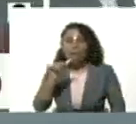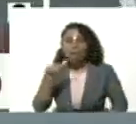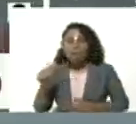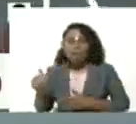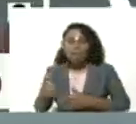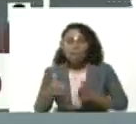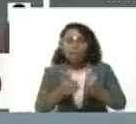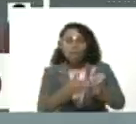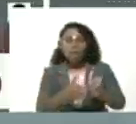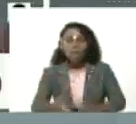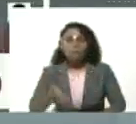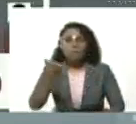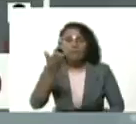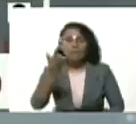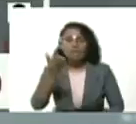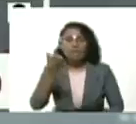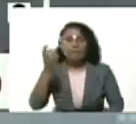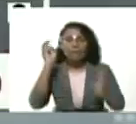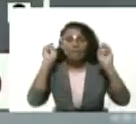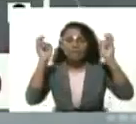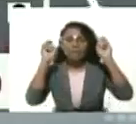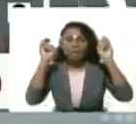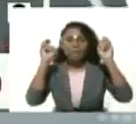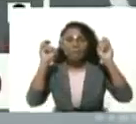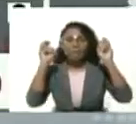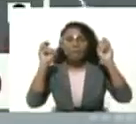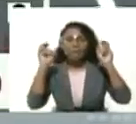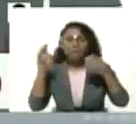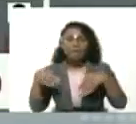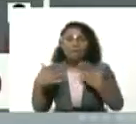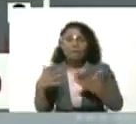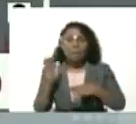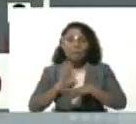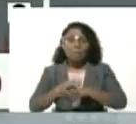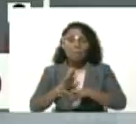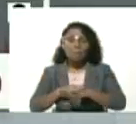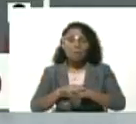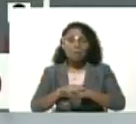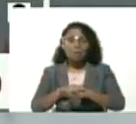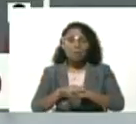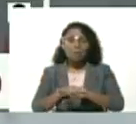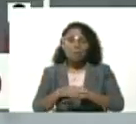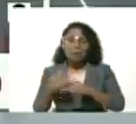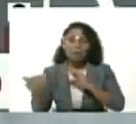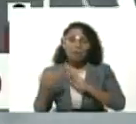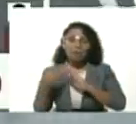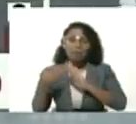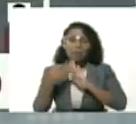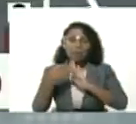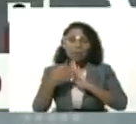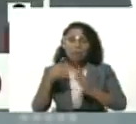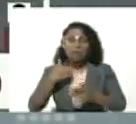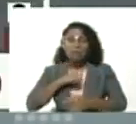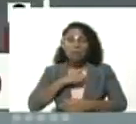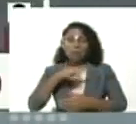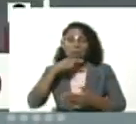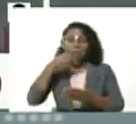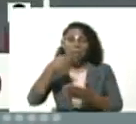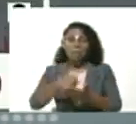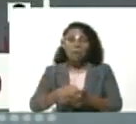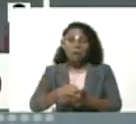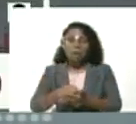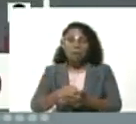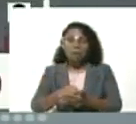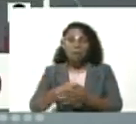desplazamiento importante de sedimentos que trajo como consecuencia, bueno, las afectaciones que hemos mencionado. En tercer